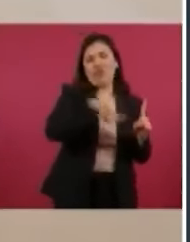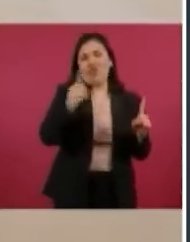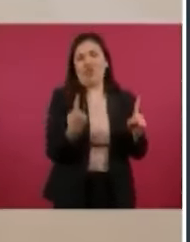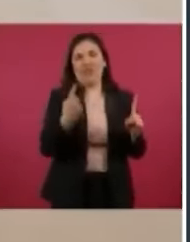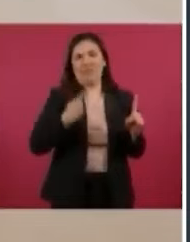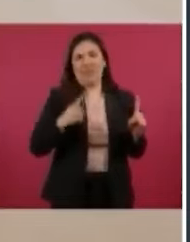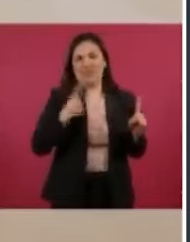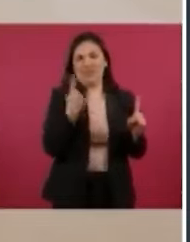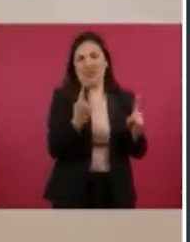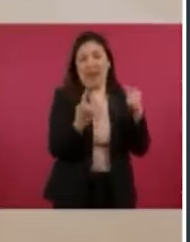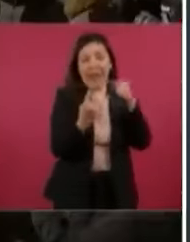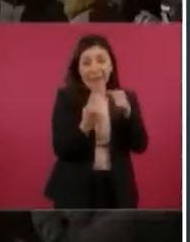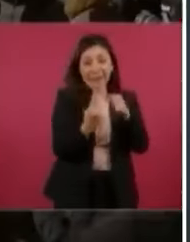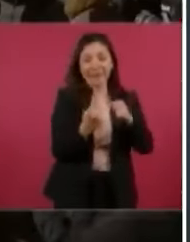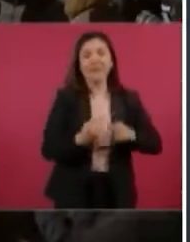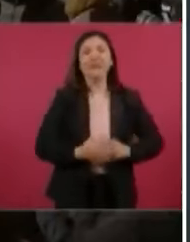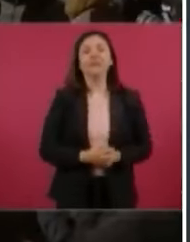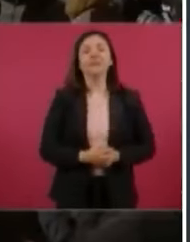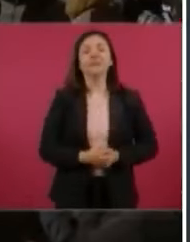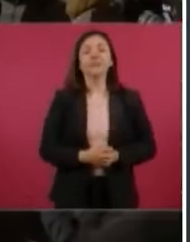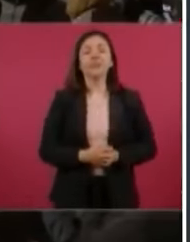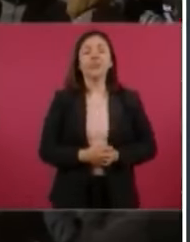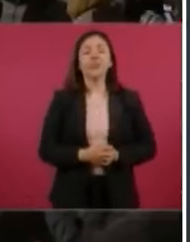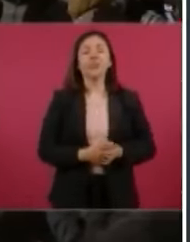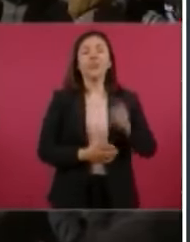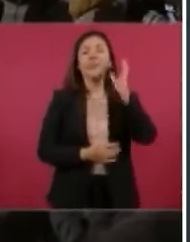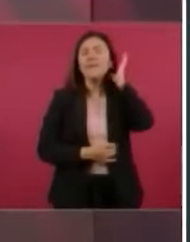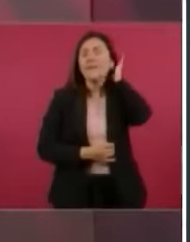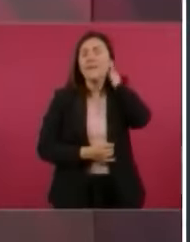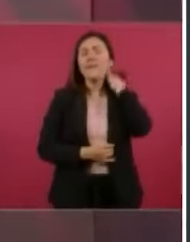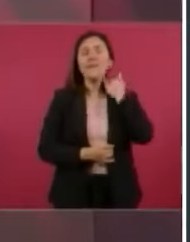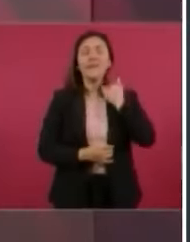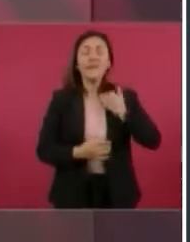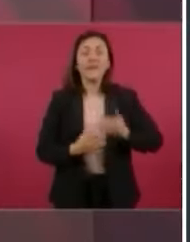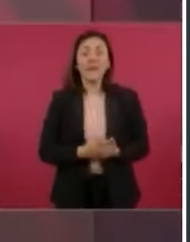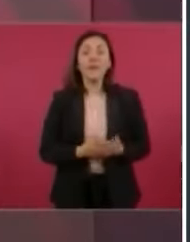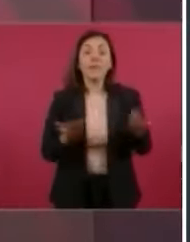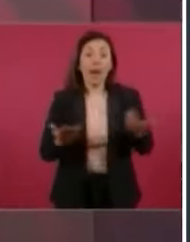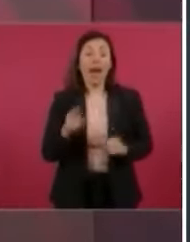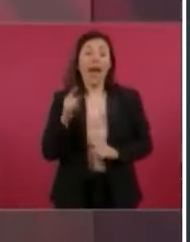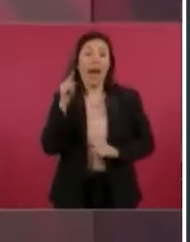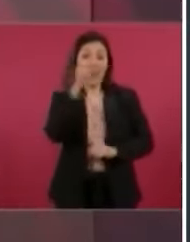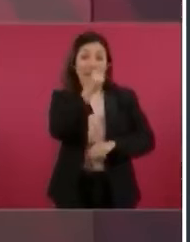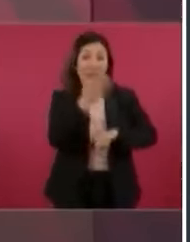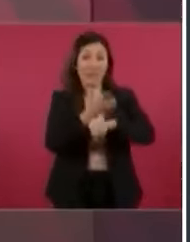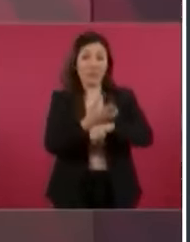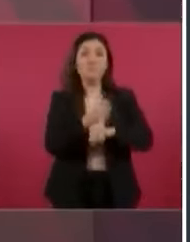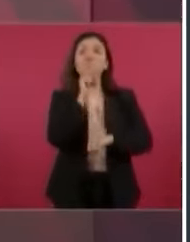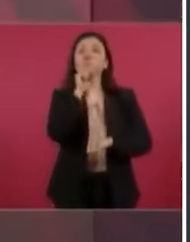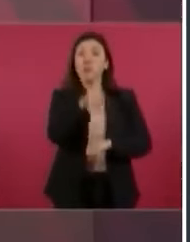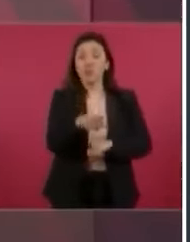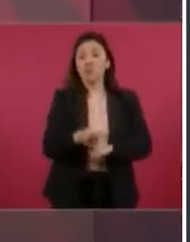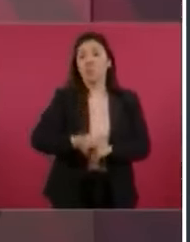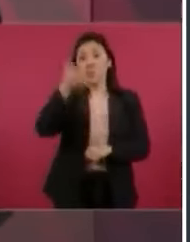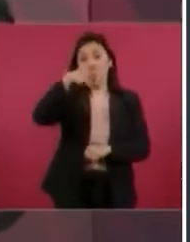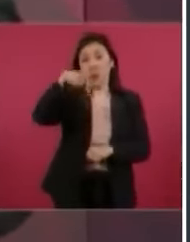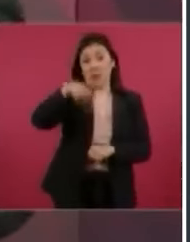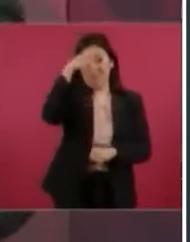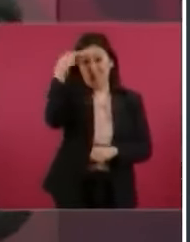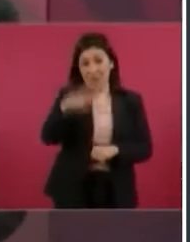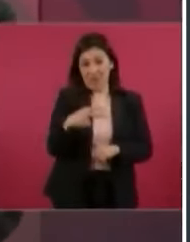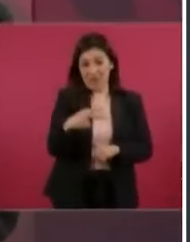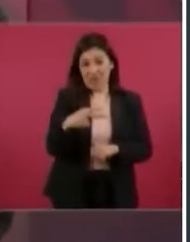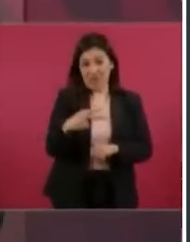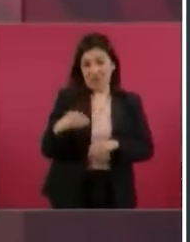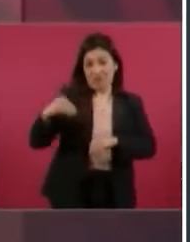presidente por encargo de la gente Oye pregúntale al presidente porque tengo ganas de esto 200,000 pesos pero